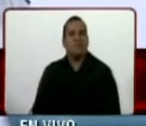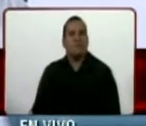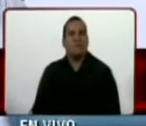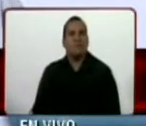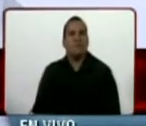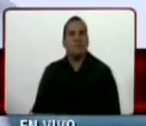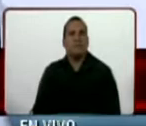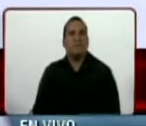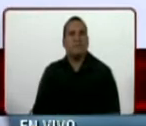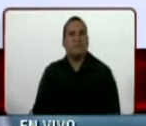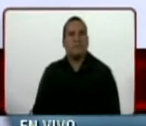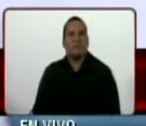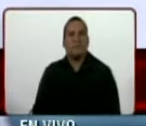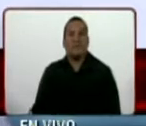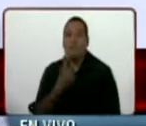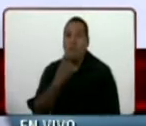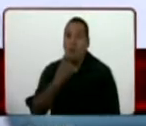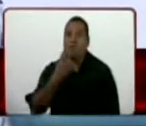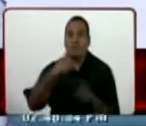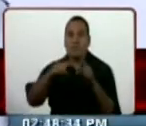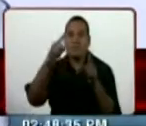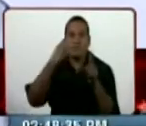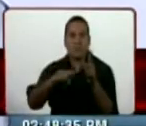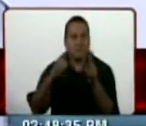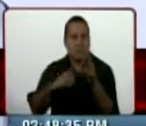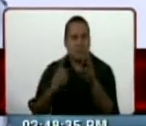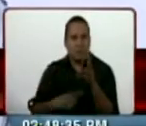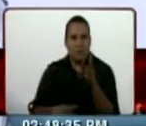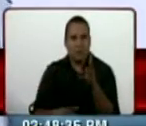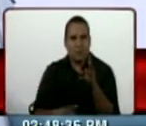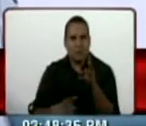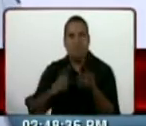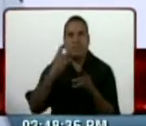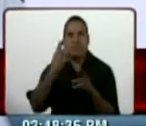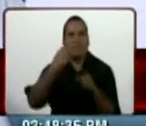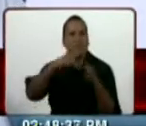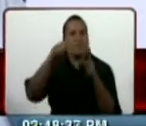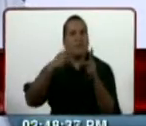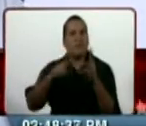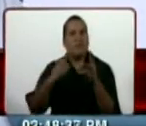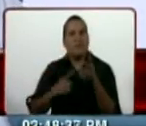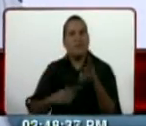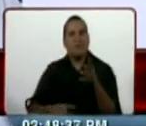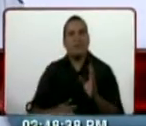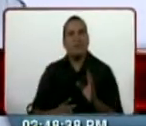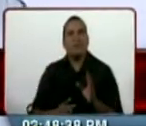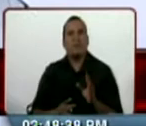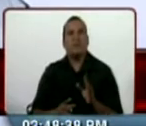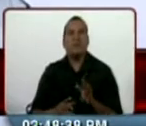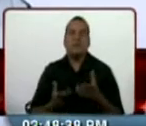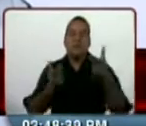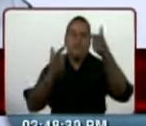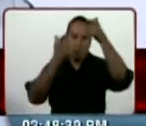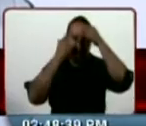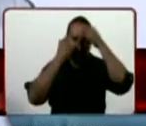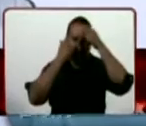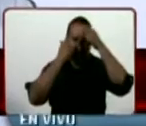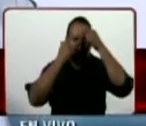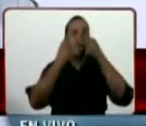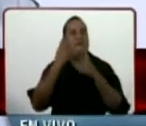Quedaron muchas cosas por hacer. Eso fue lo que sentí. Él quiso vivir hasta el último segundo.